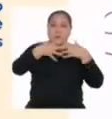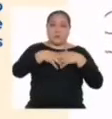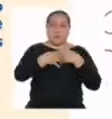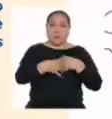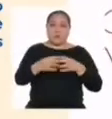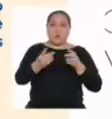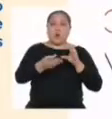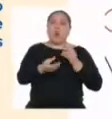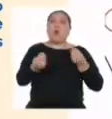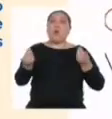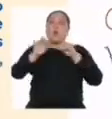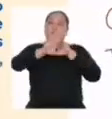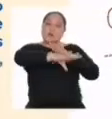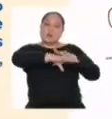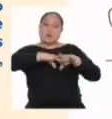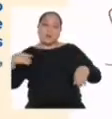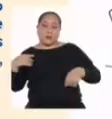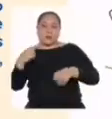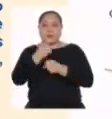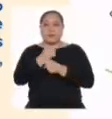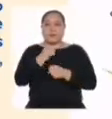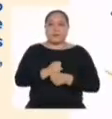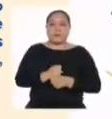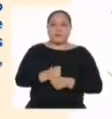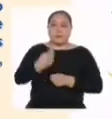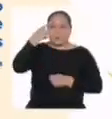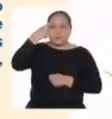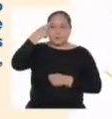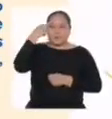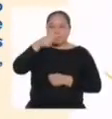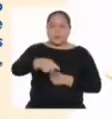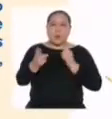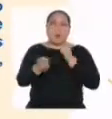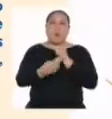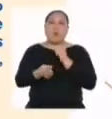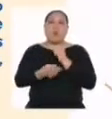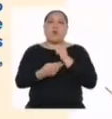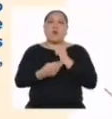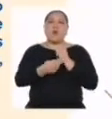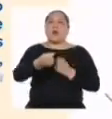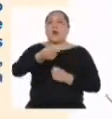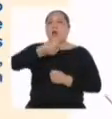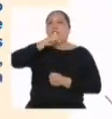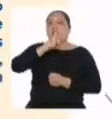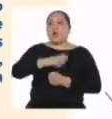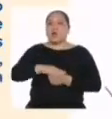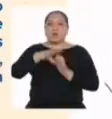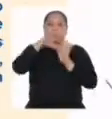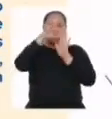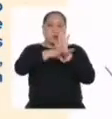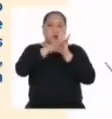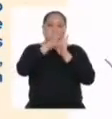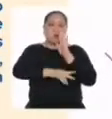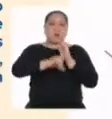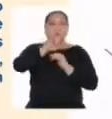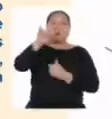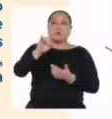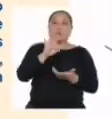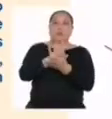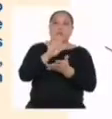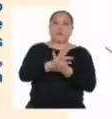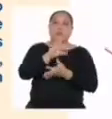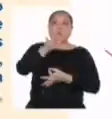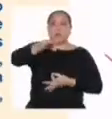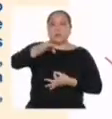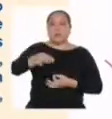al abandonar el centro de labores, concientizar el ahorro de agua, la reducción del uso del papel